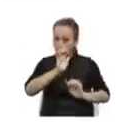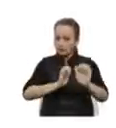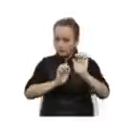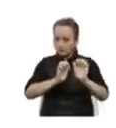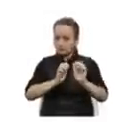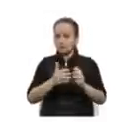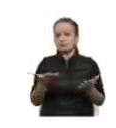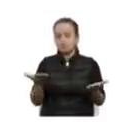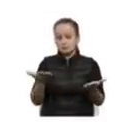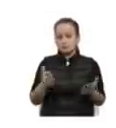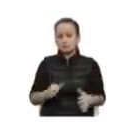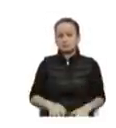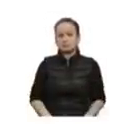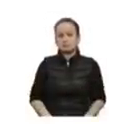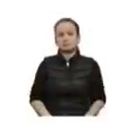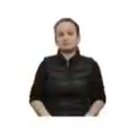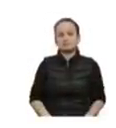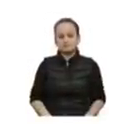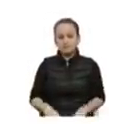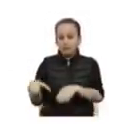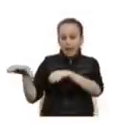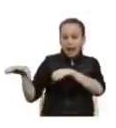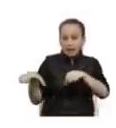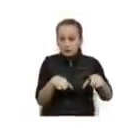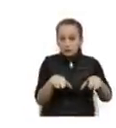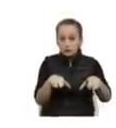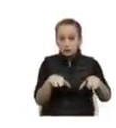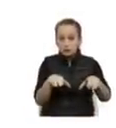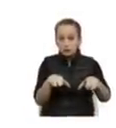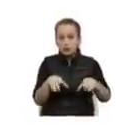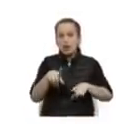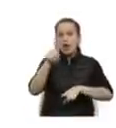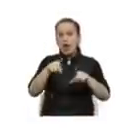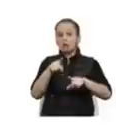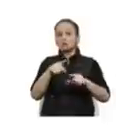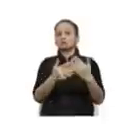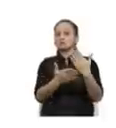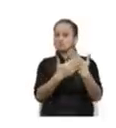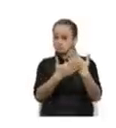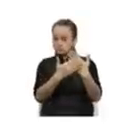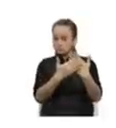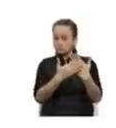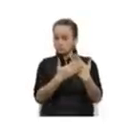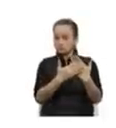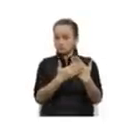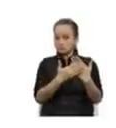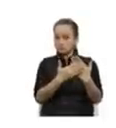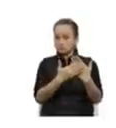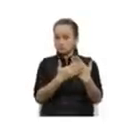en una doble acción, como algunos lo señalaban,